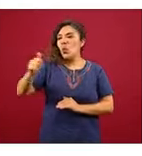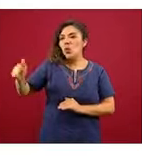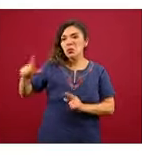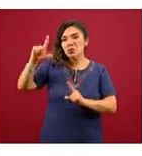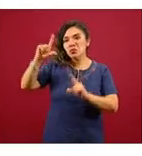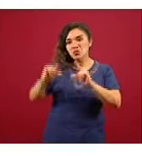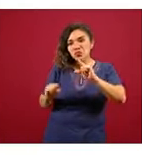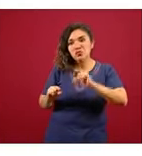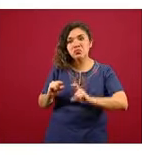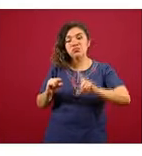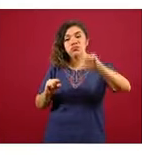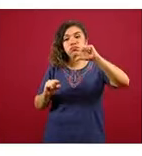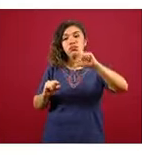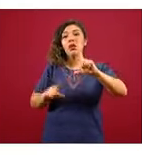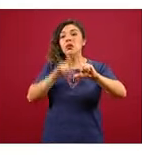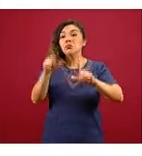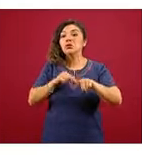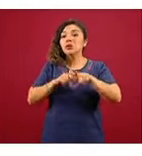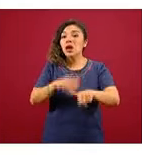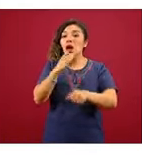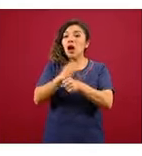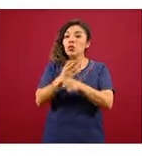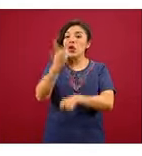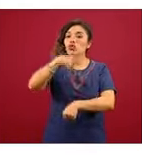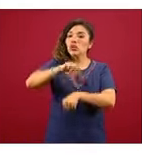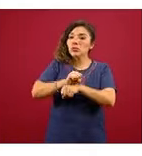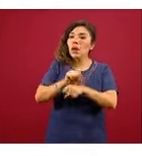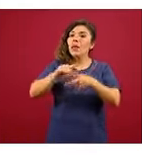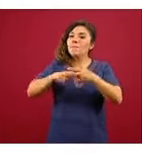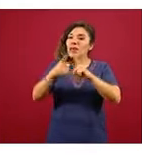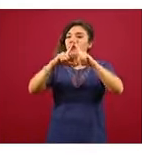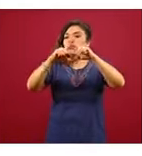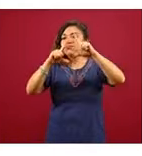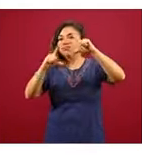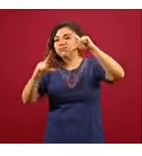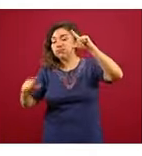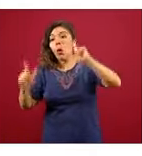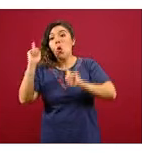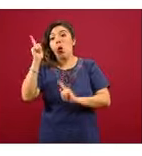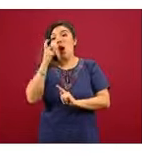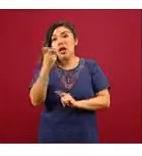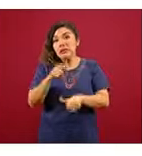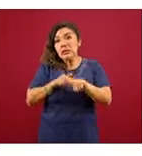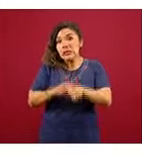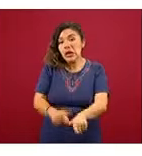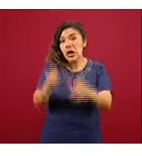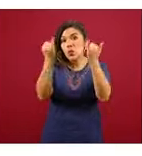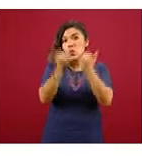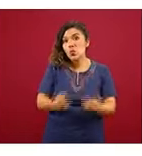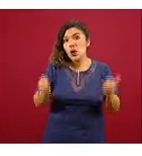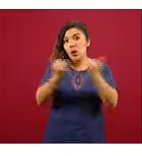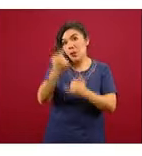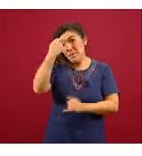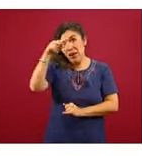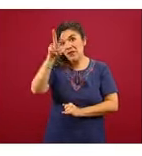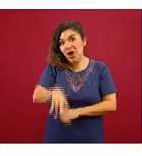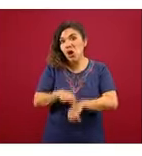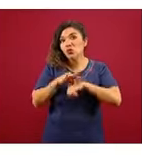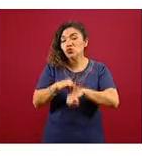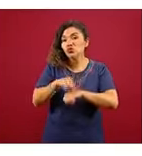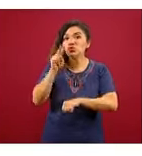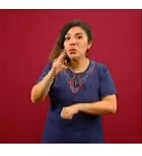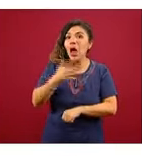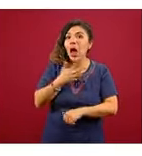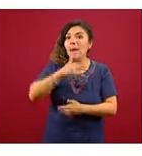y tiene ya 2 semanas con una tendencia descendente. Esperamos que esto pueda continuar y que signifique realmente ya